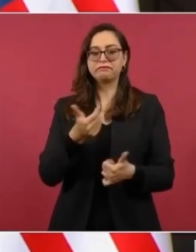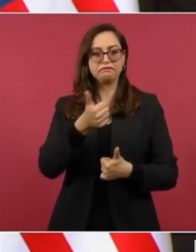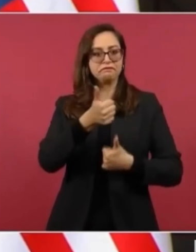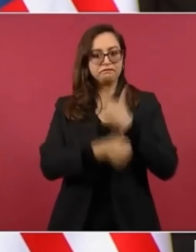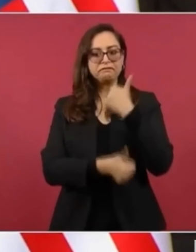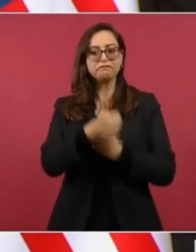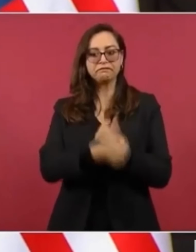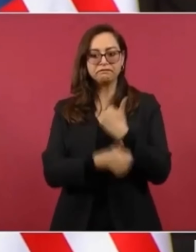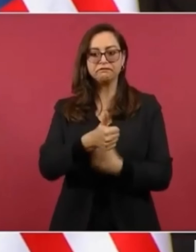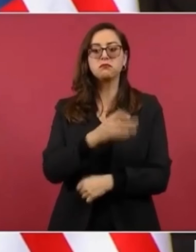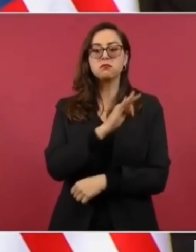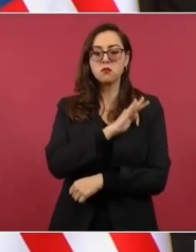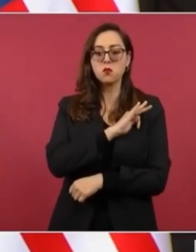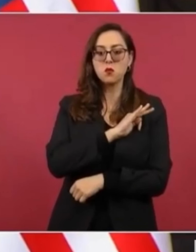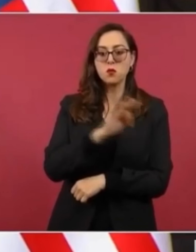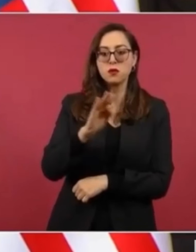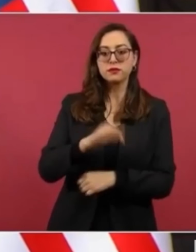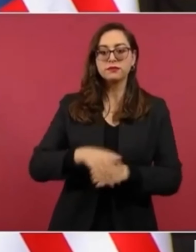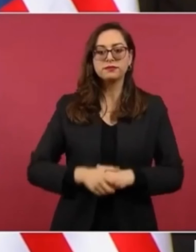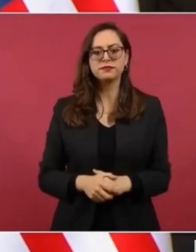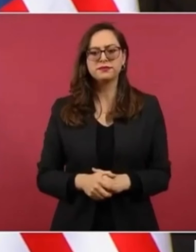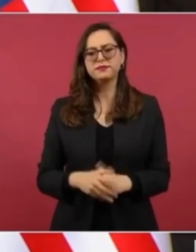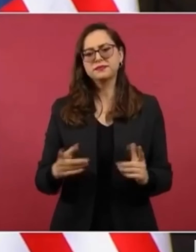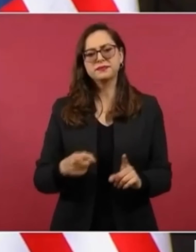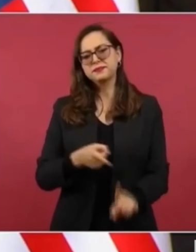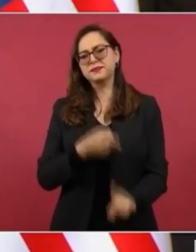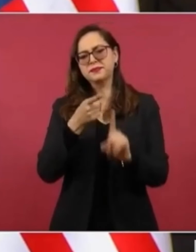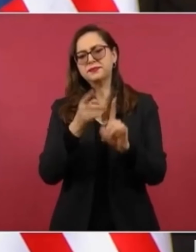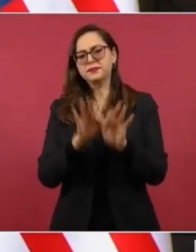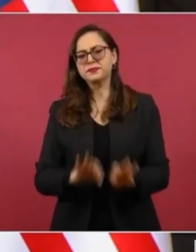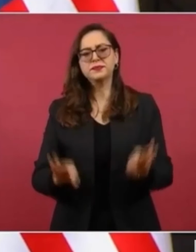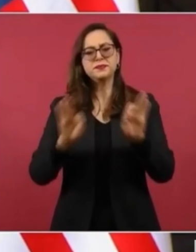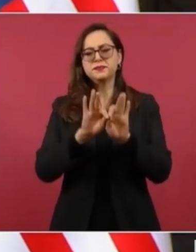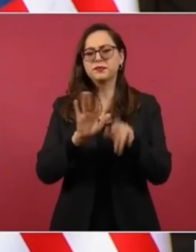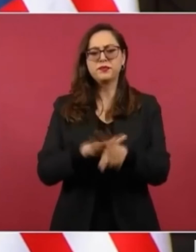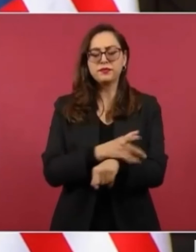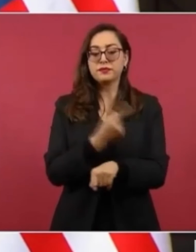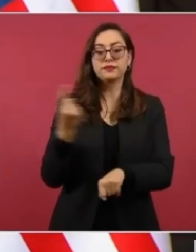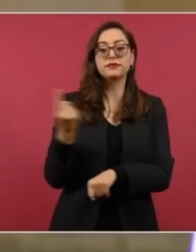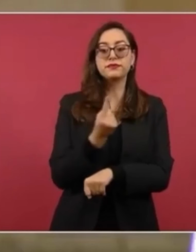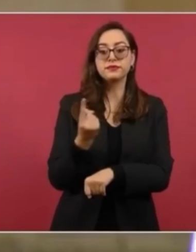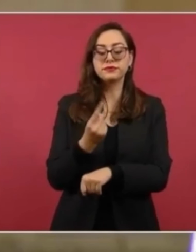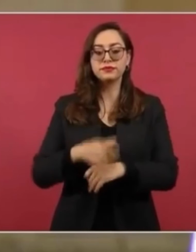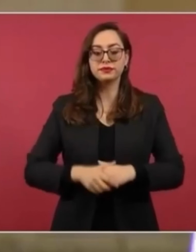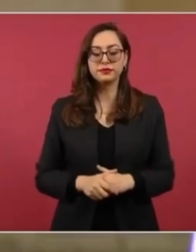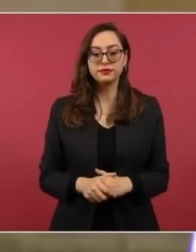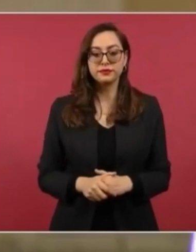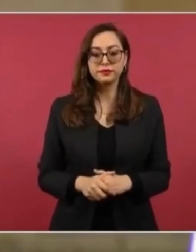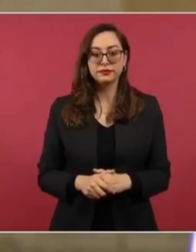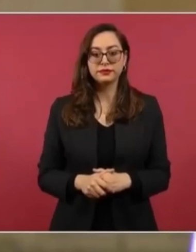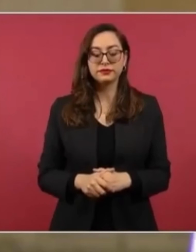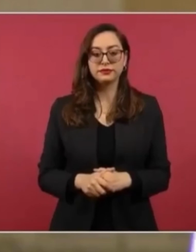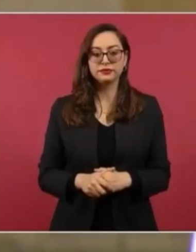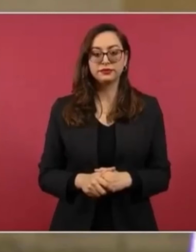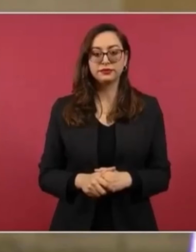mundo. ¿Y por qué tiene sentido? Combinados, en nuestros países